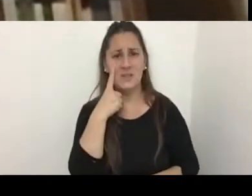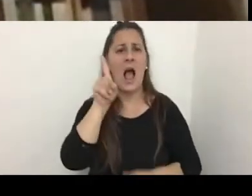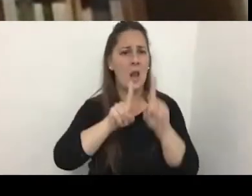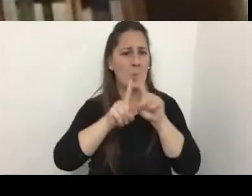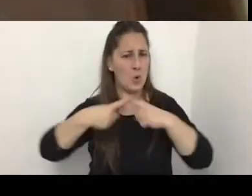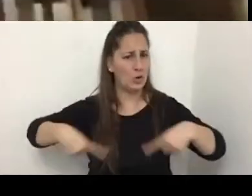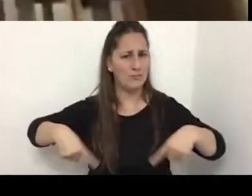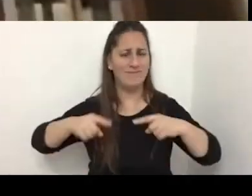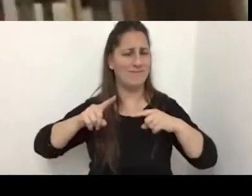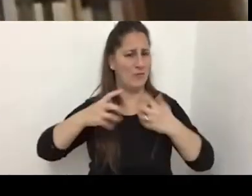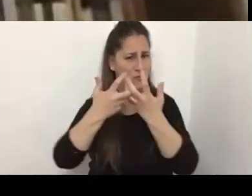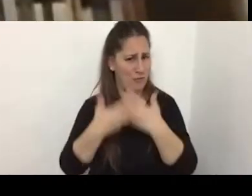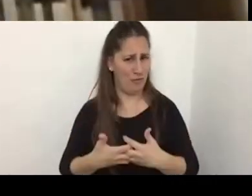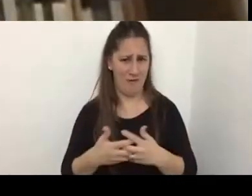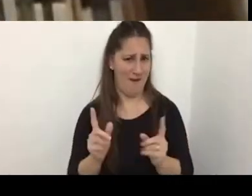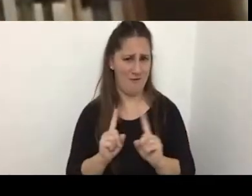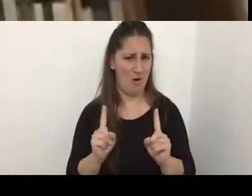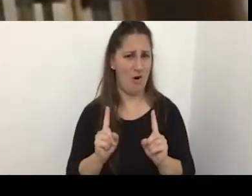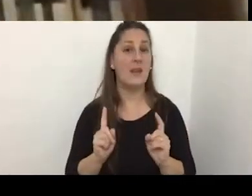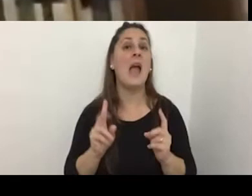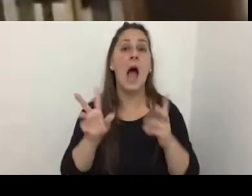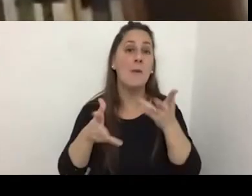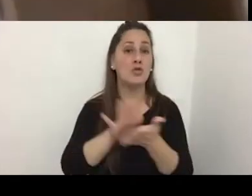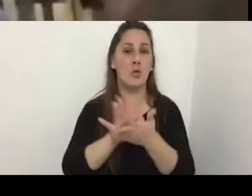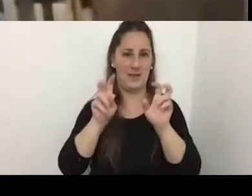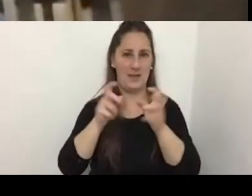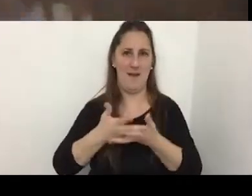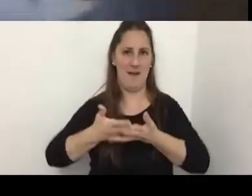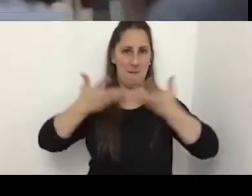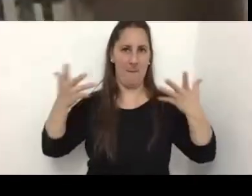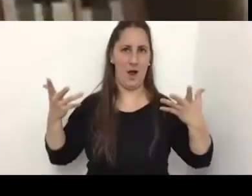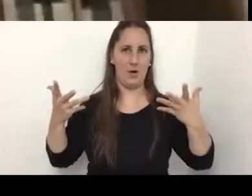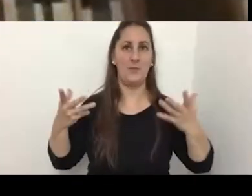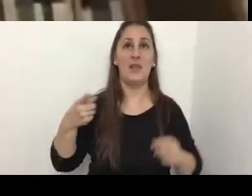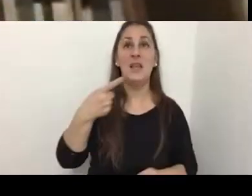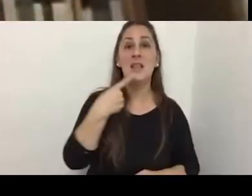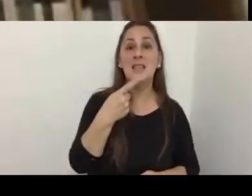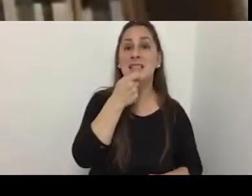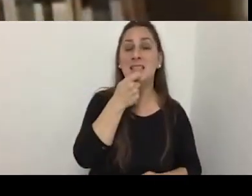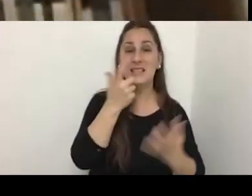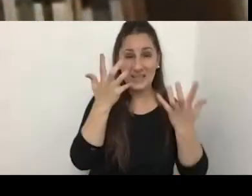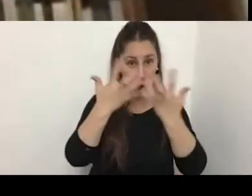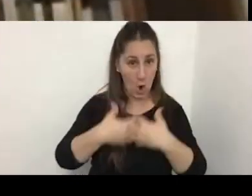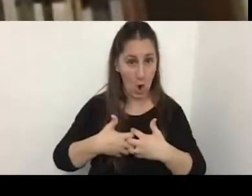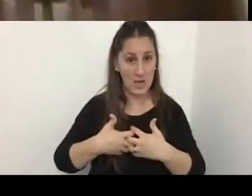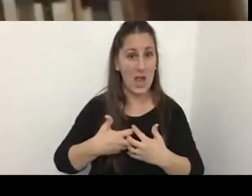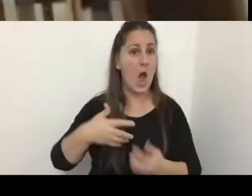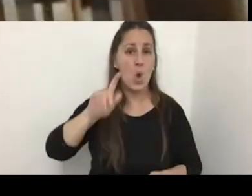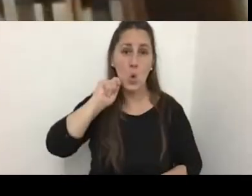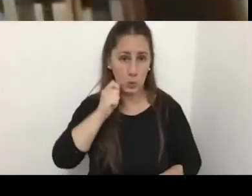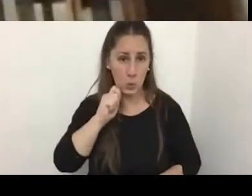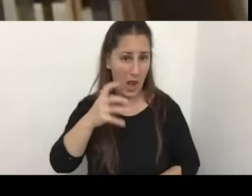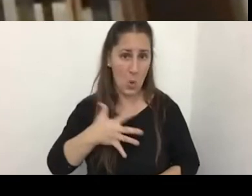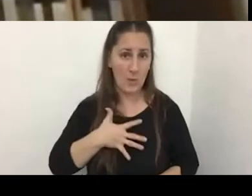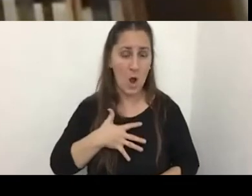funcionando. Entonces, y está hablando de cuestiones macro. Y está diciendo, si la tecnología no es buena para el ser humano, bueno, veamos